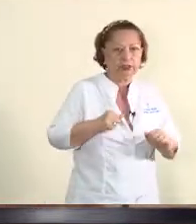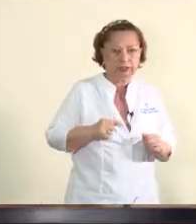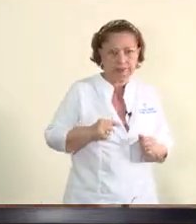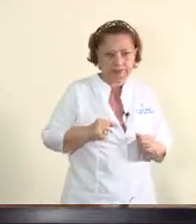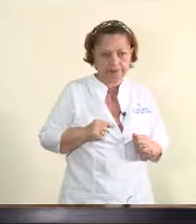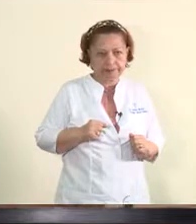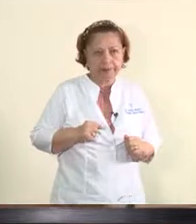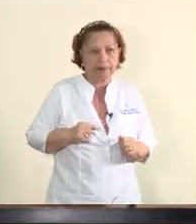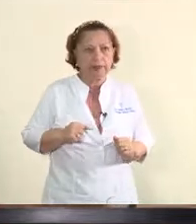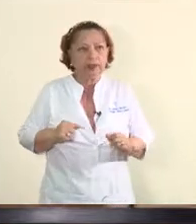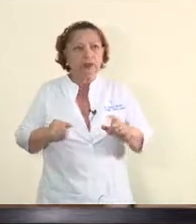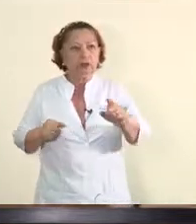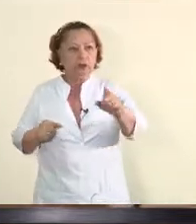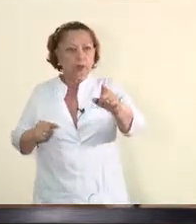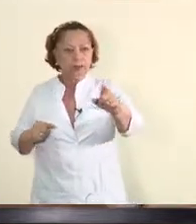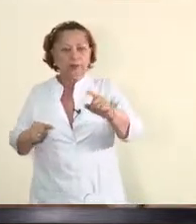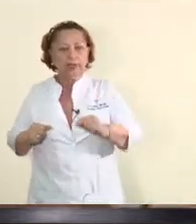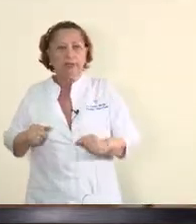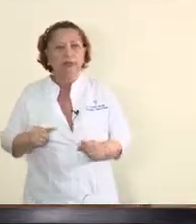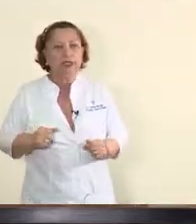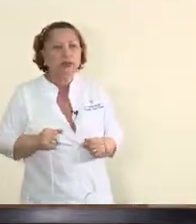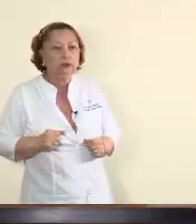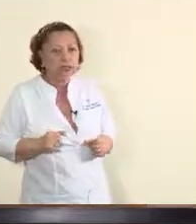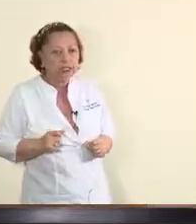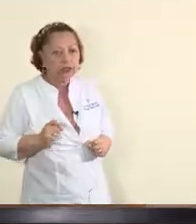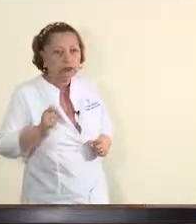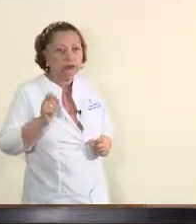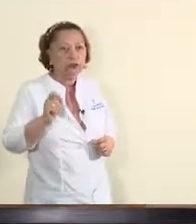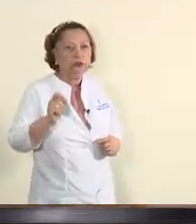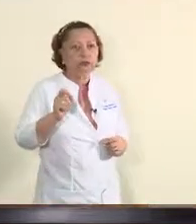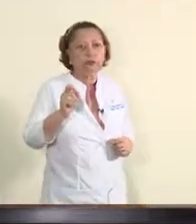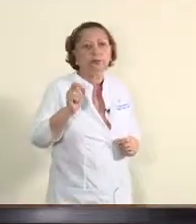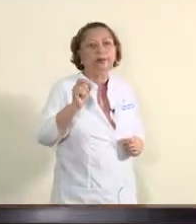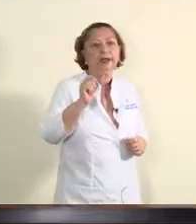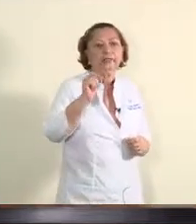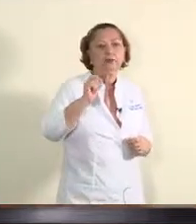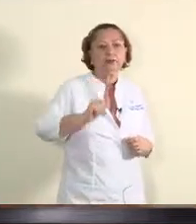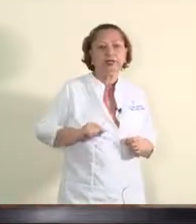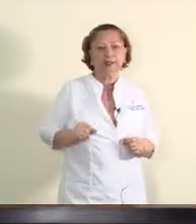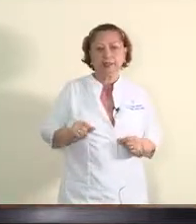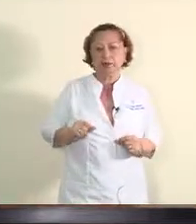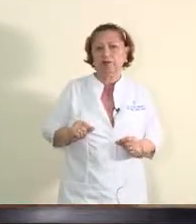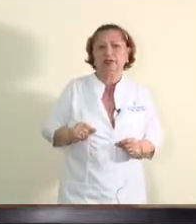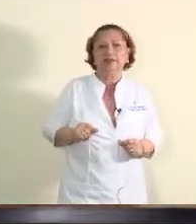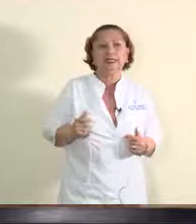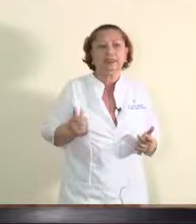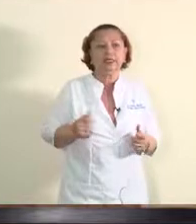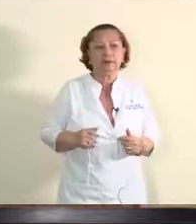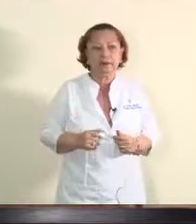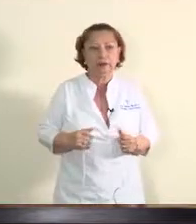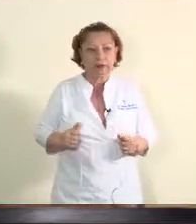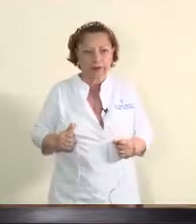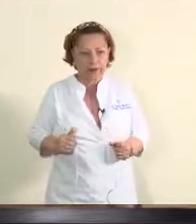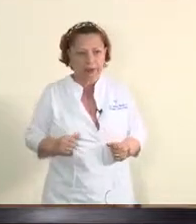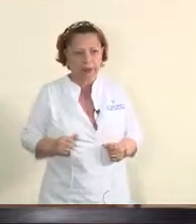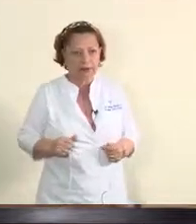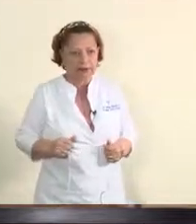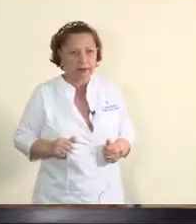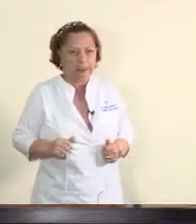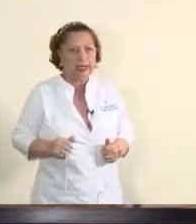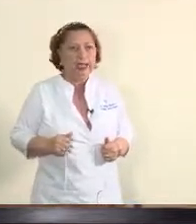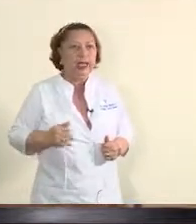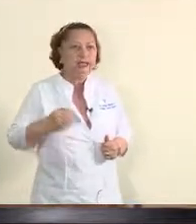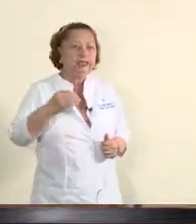con usted. Cuando hablamos de lucha en conjunto para superar traumas, ¿de qué estamos hablando